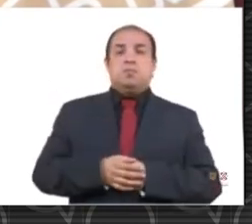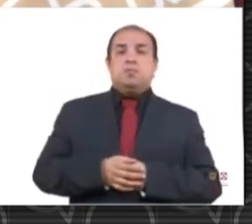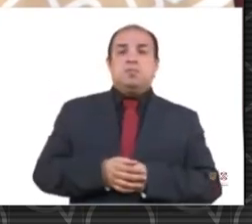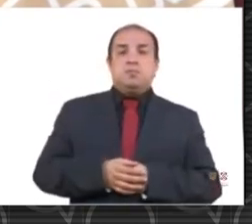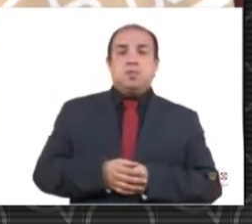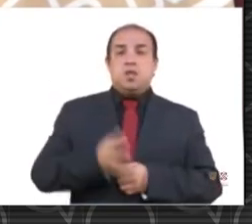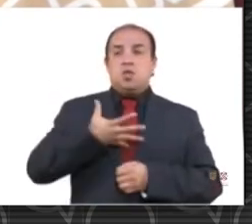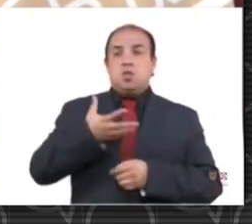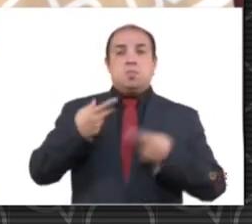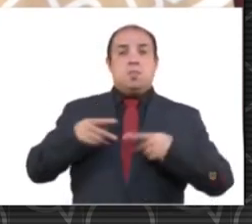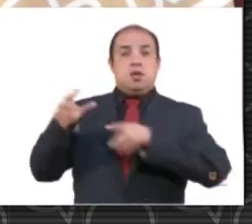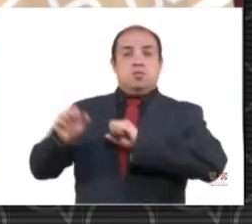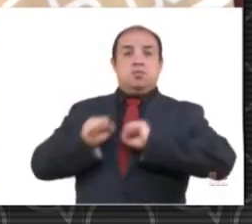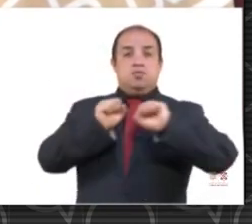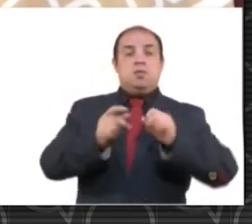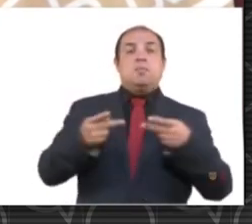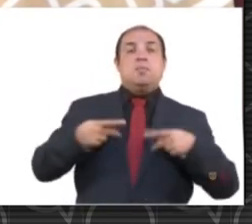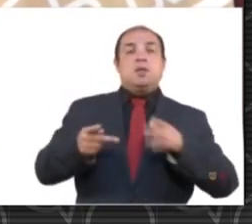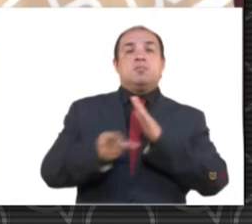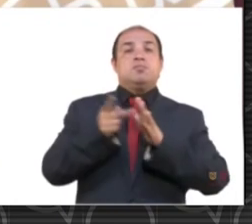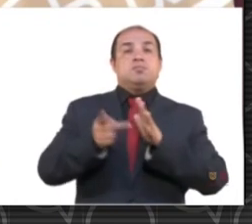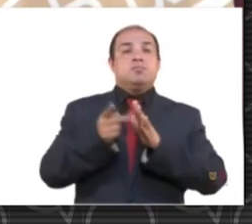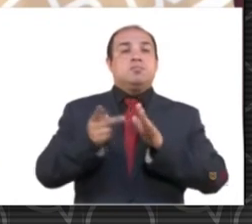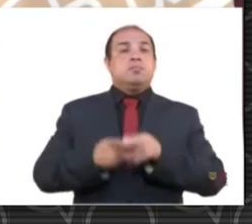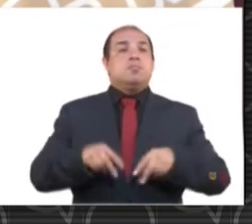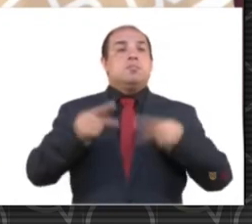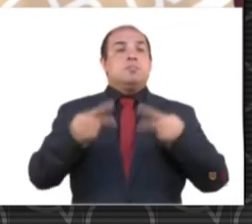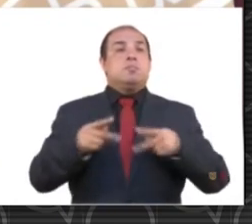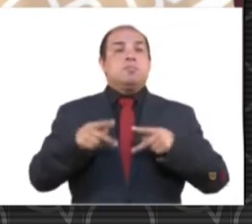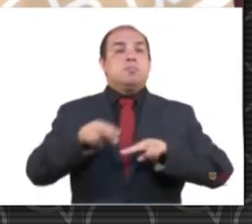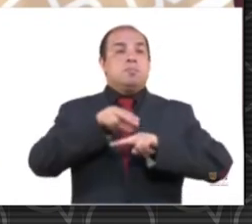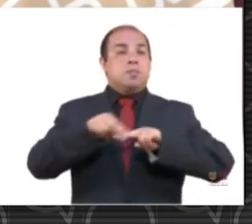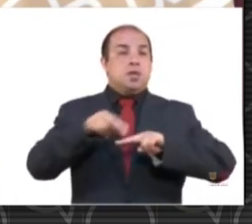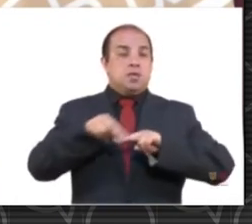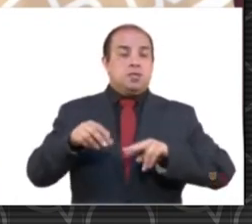de revendedores que se llevan al juzgado cívico.